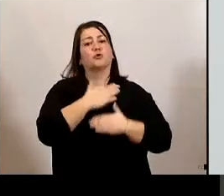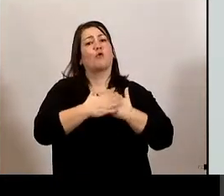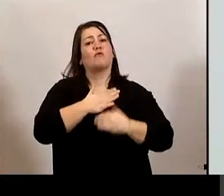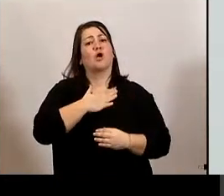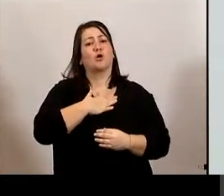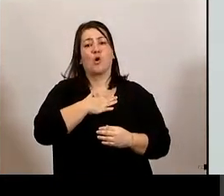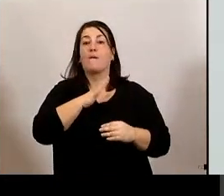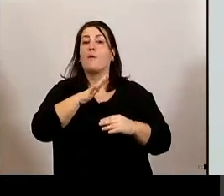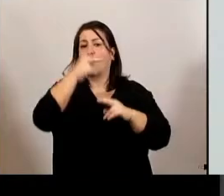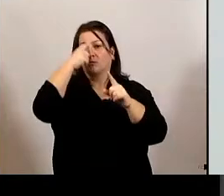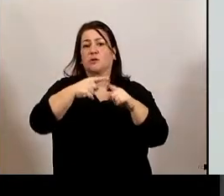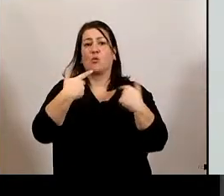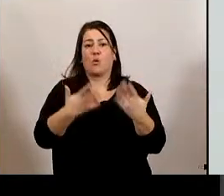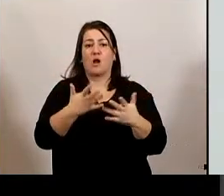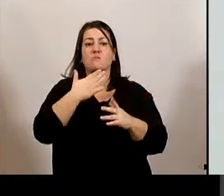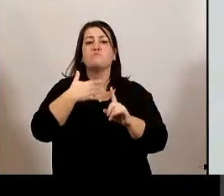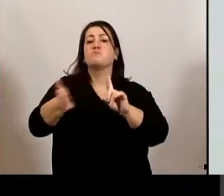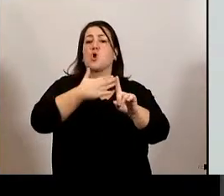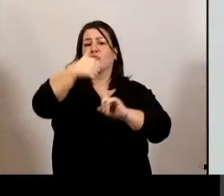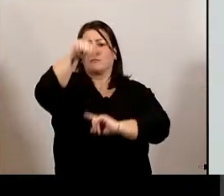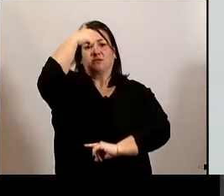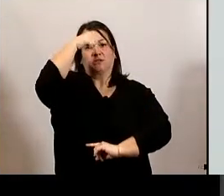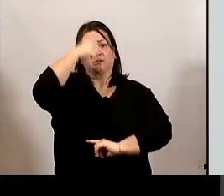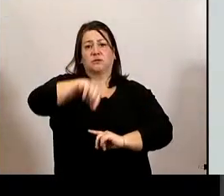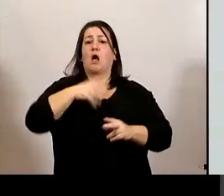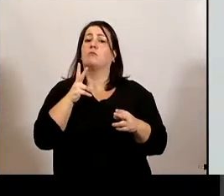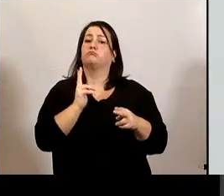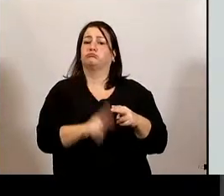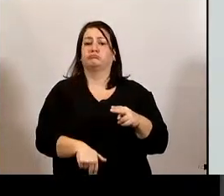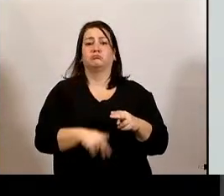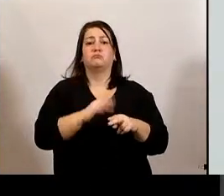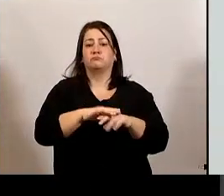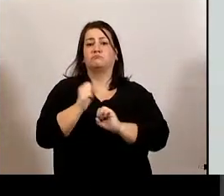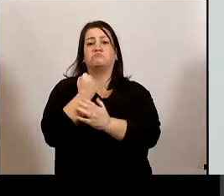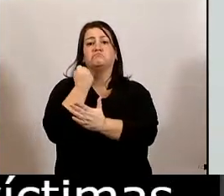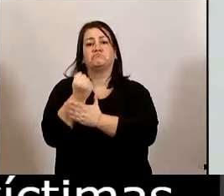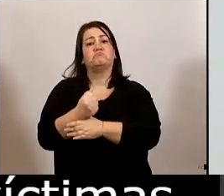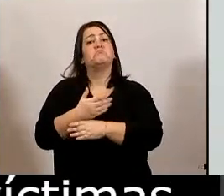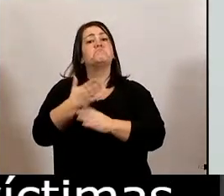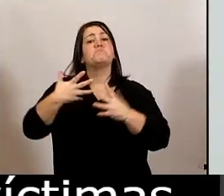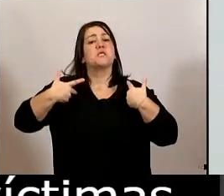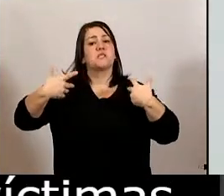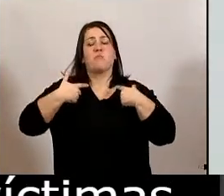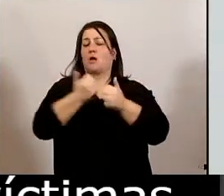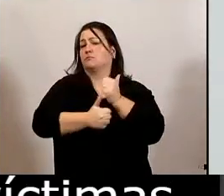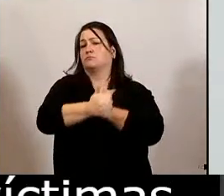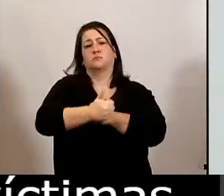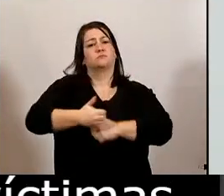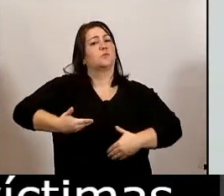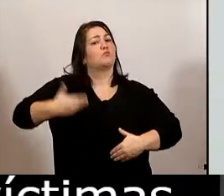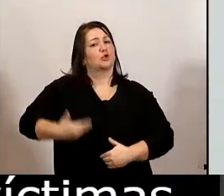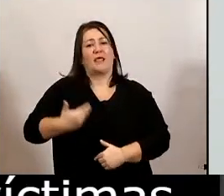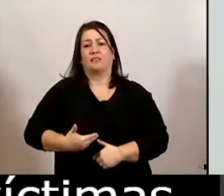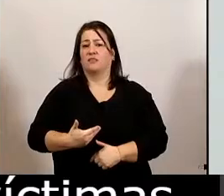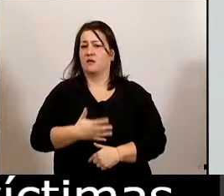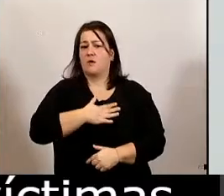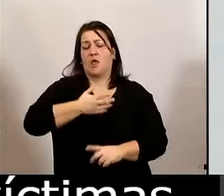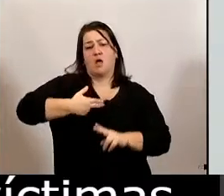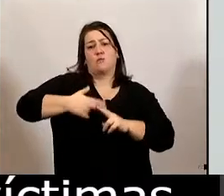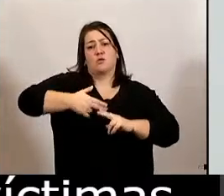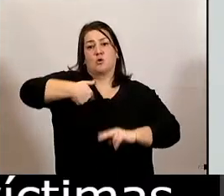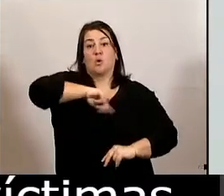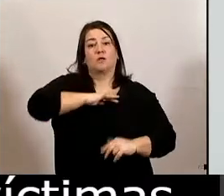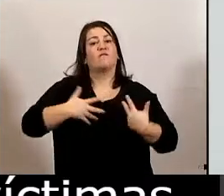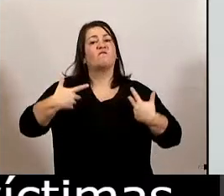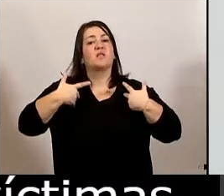con la erradicación de la violencia machista y el apoyo de las víctimas es firme. Es una prioridad de todas nuestras políticas. Son víctimas